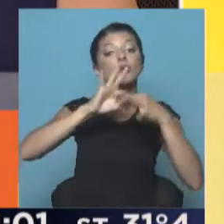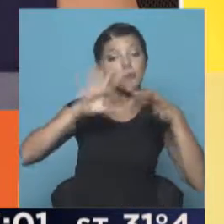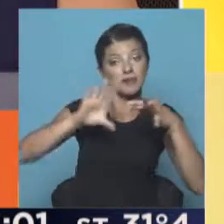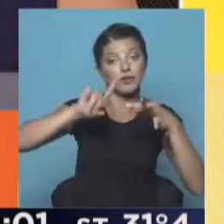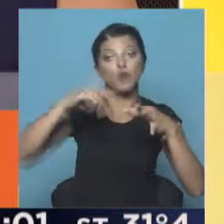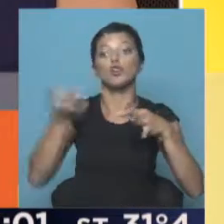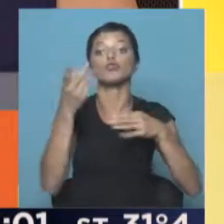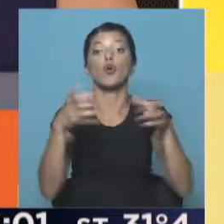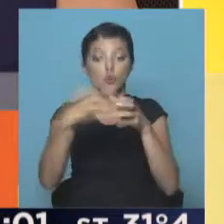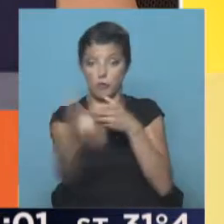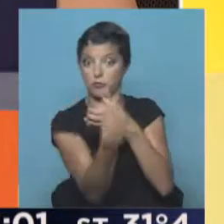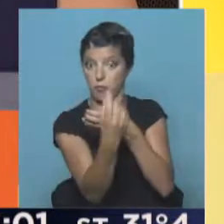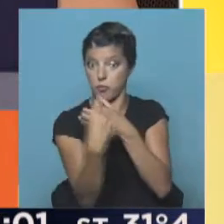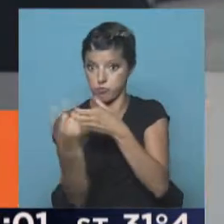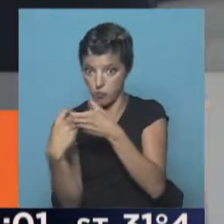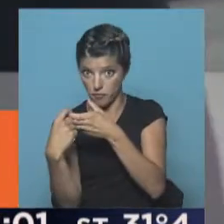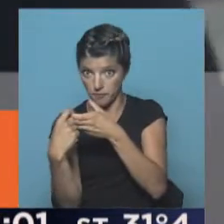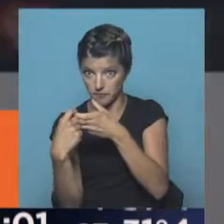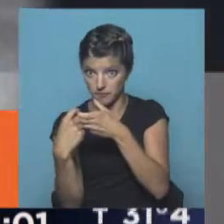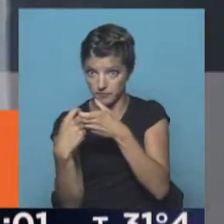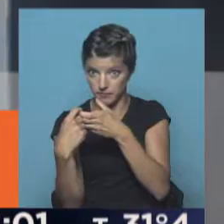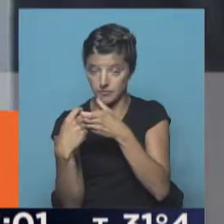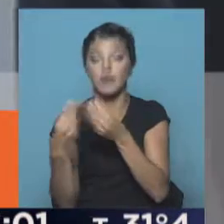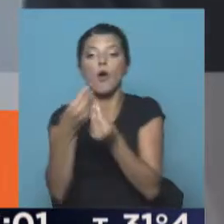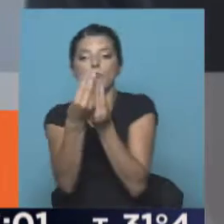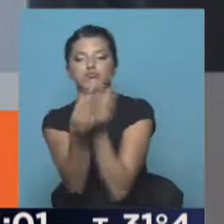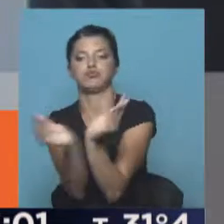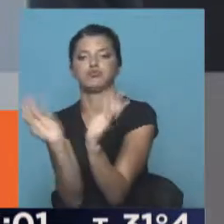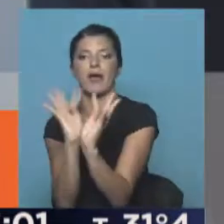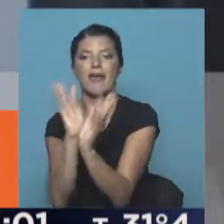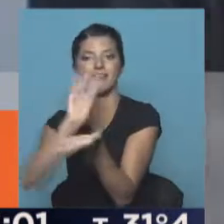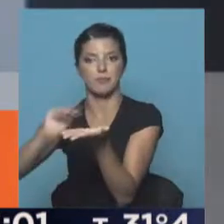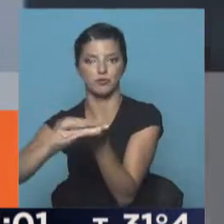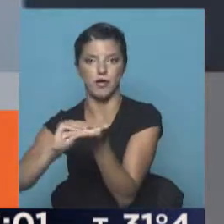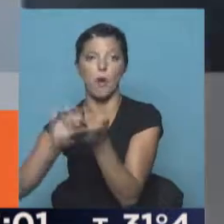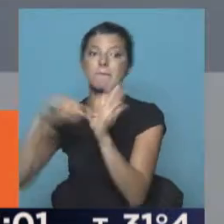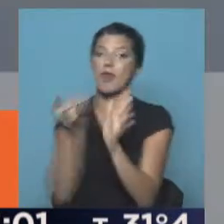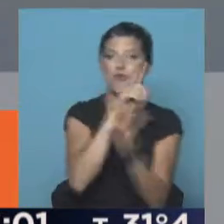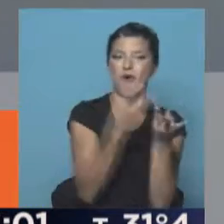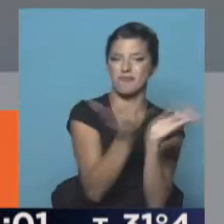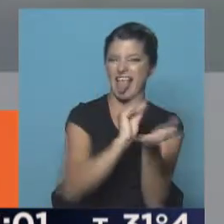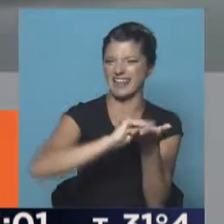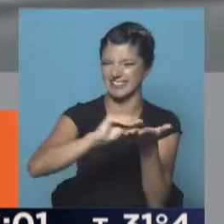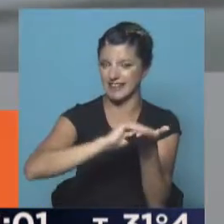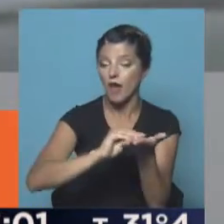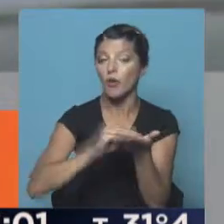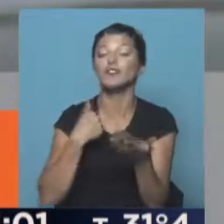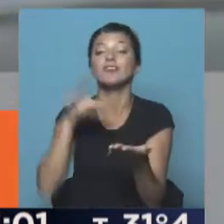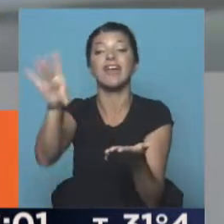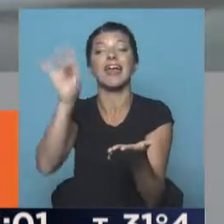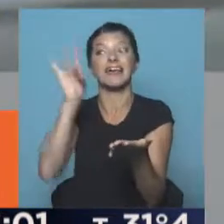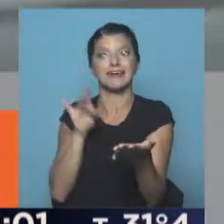aquel momento de centroizquierda alcanzaron mayoría en la Cámara de Diputados, pero no en el Senado, no pudieron designar presidente del gobierno